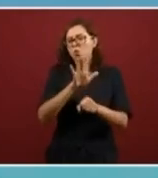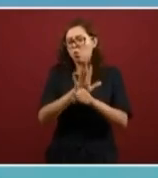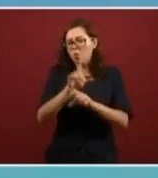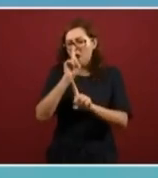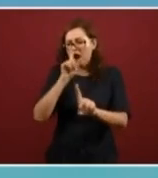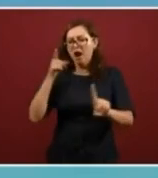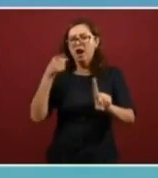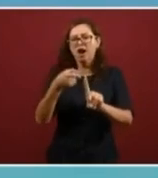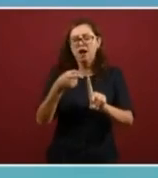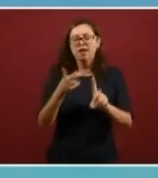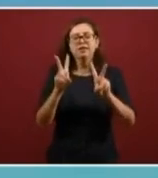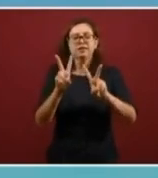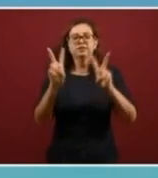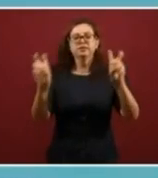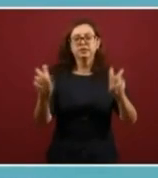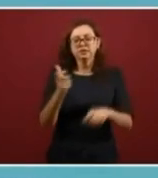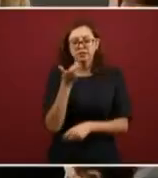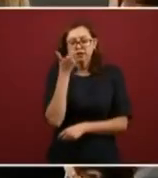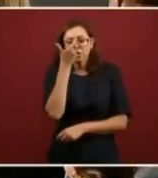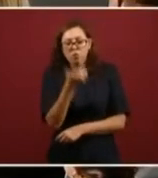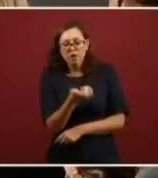de precios de garantía.